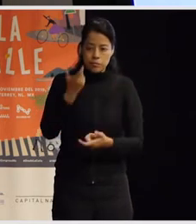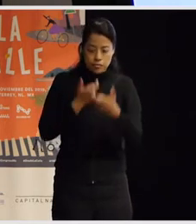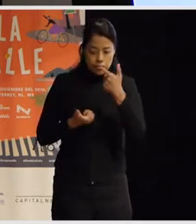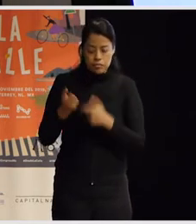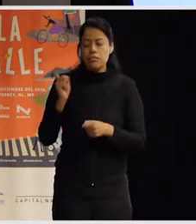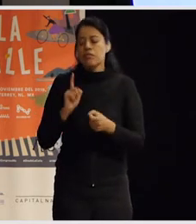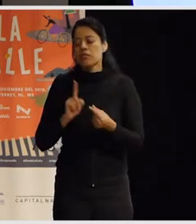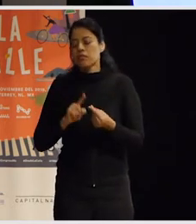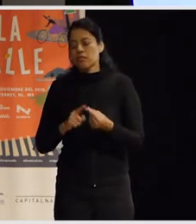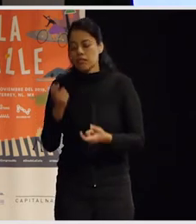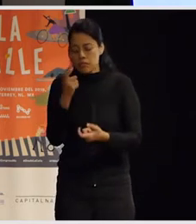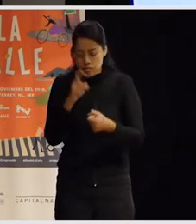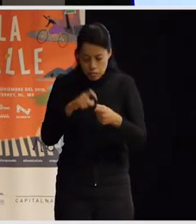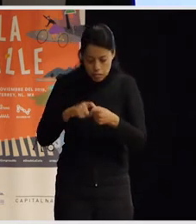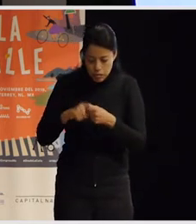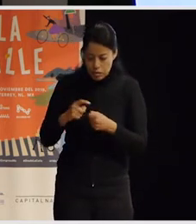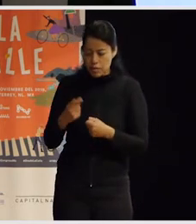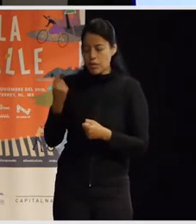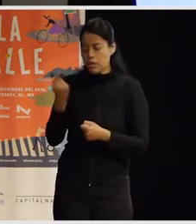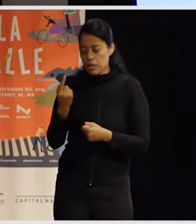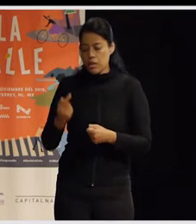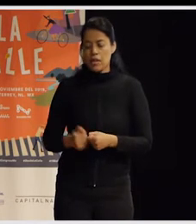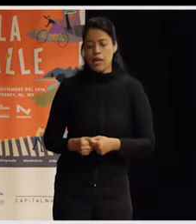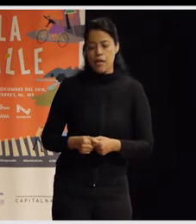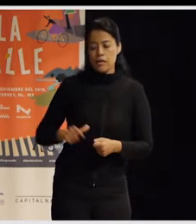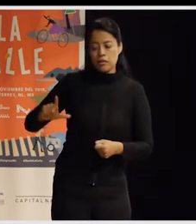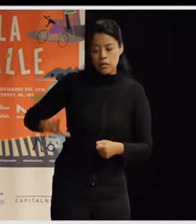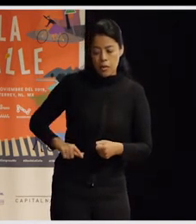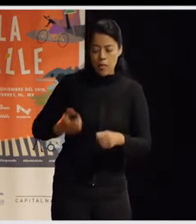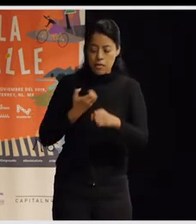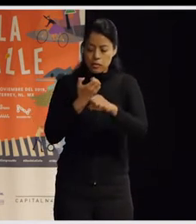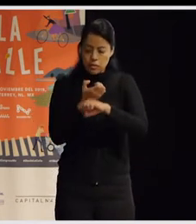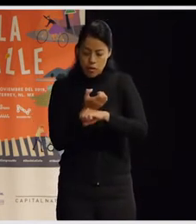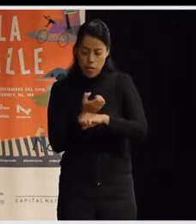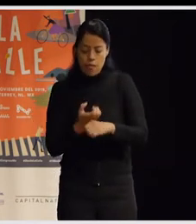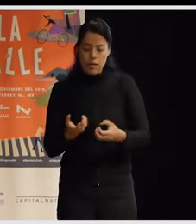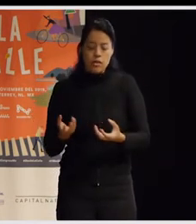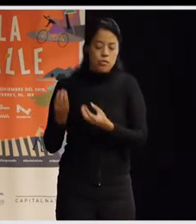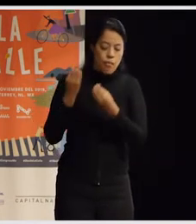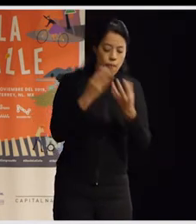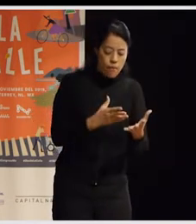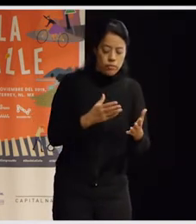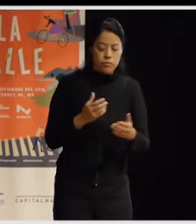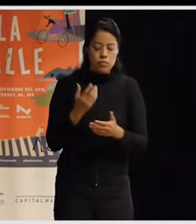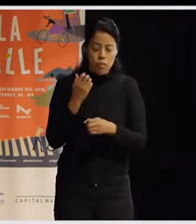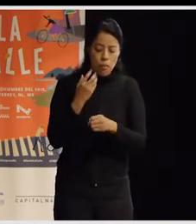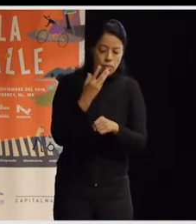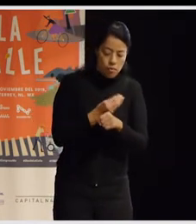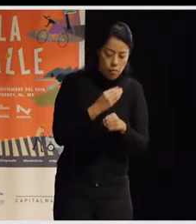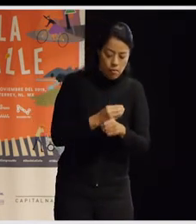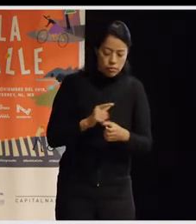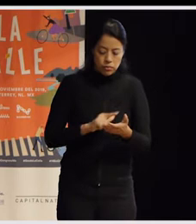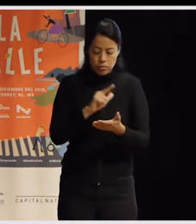invirtió quien en que pues es esto no es el gobierno estatal invirtió en la asistencia técnica en las estaciones que